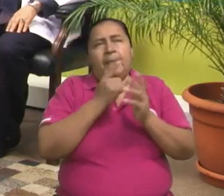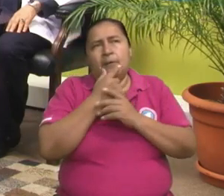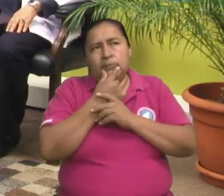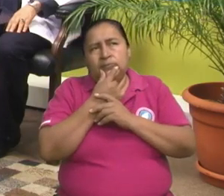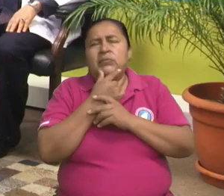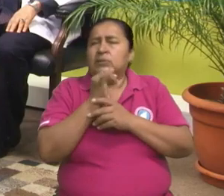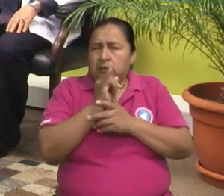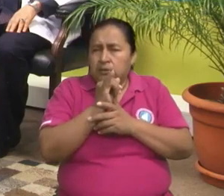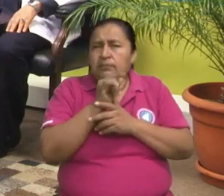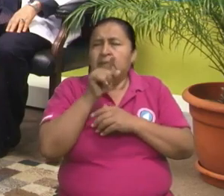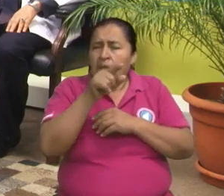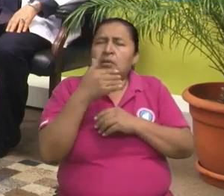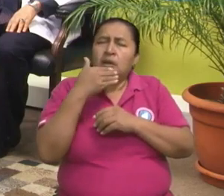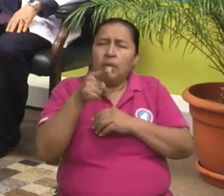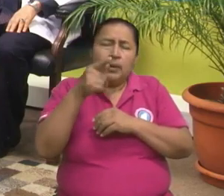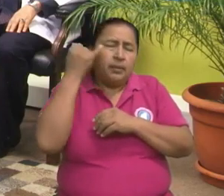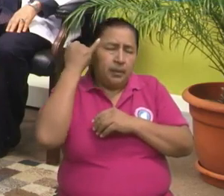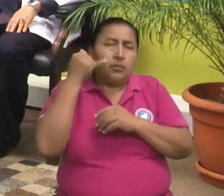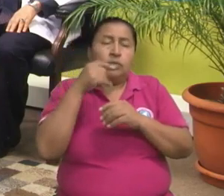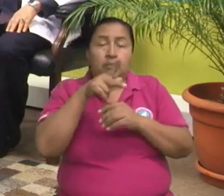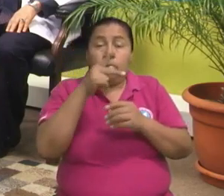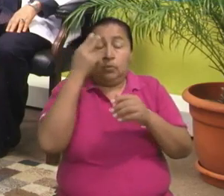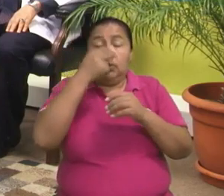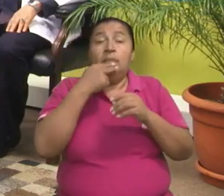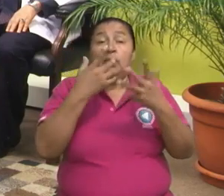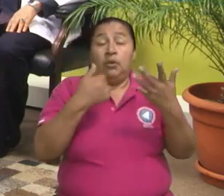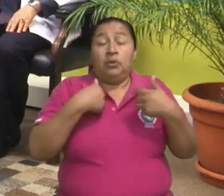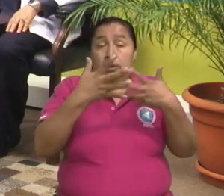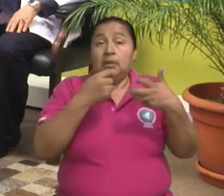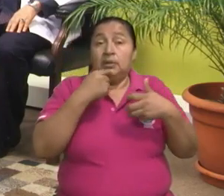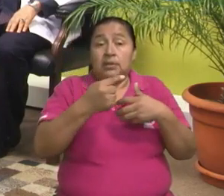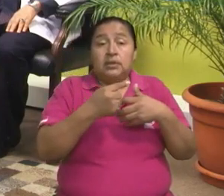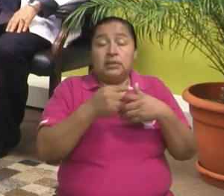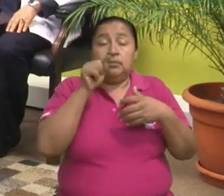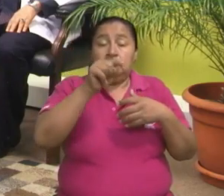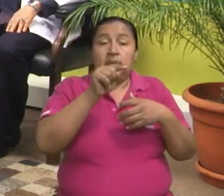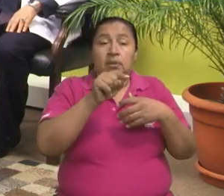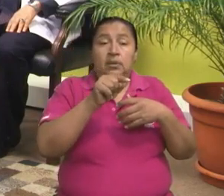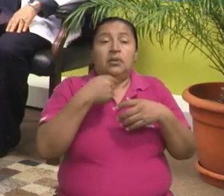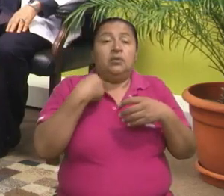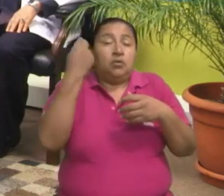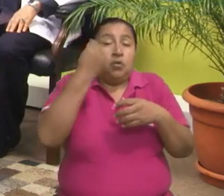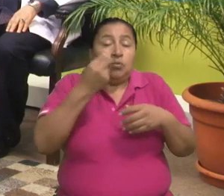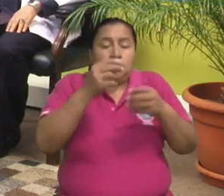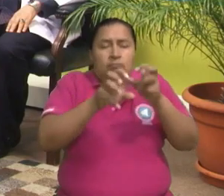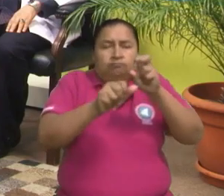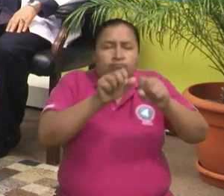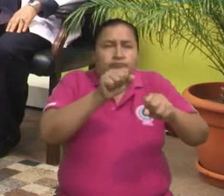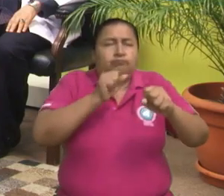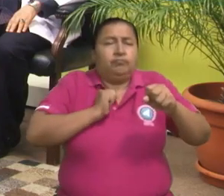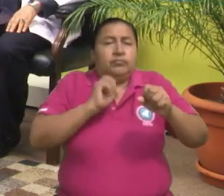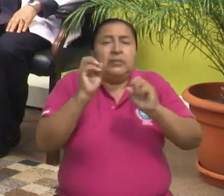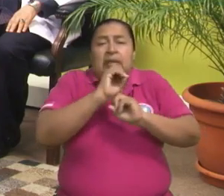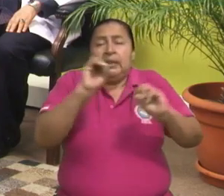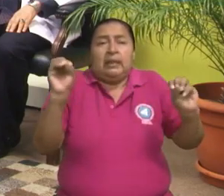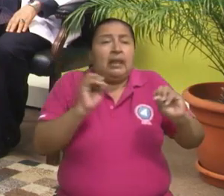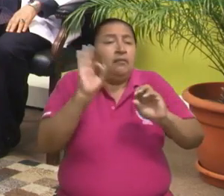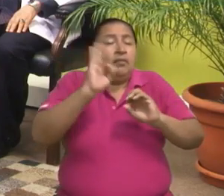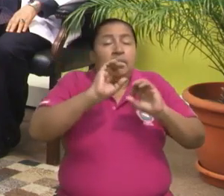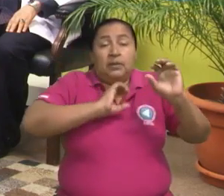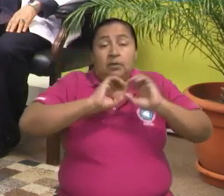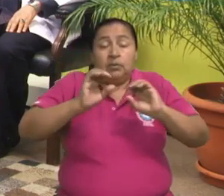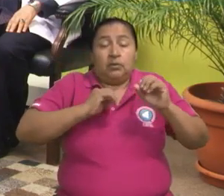pregunta este porqué te quiero decirte que esté manipular verdad sin los medios adecuados